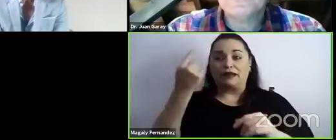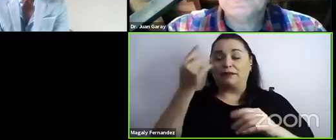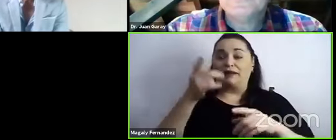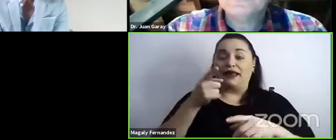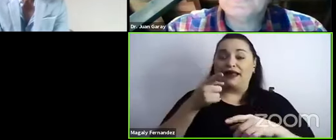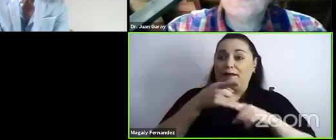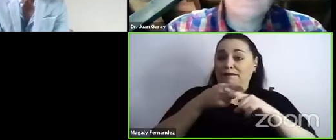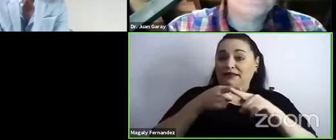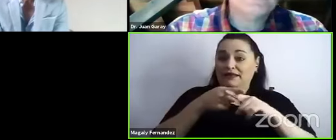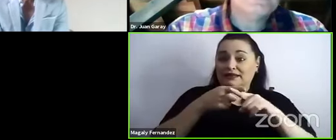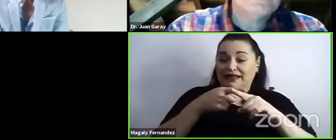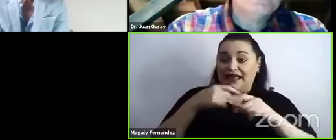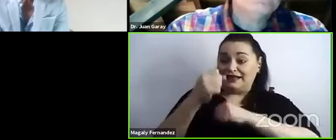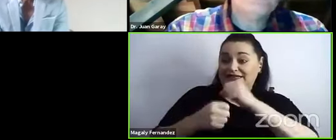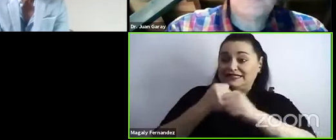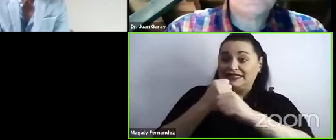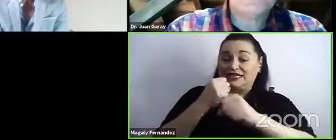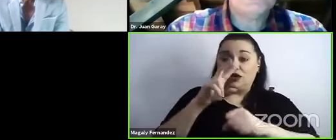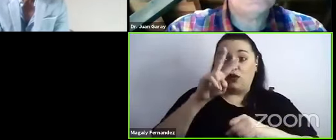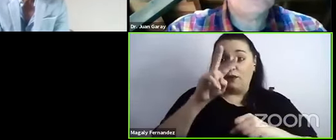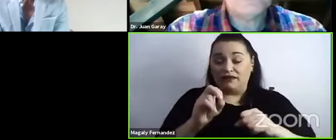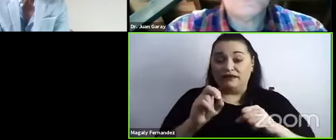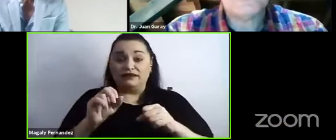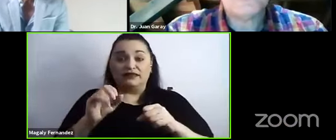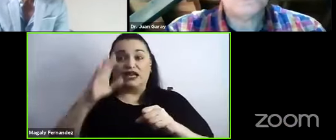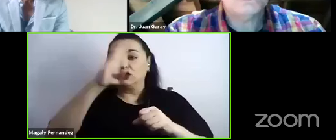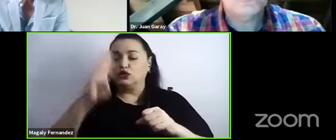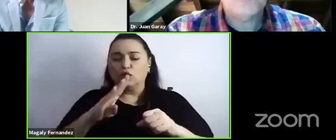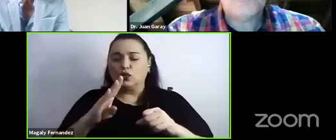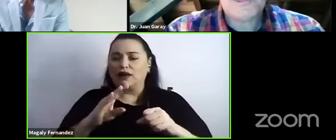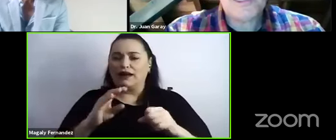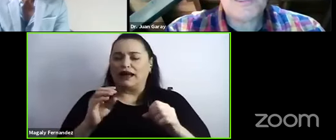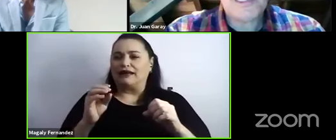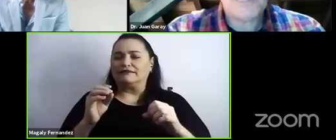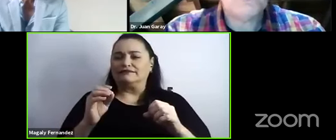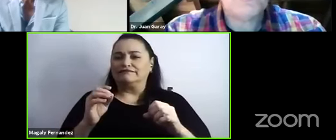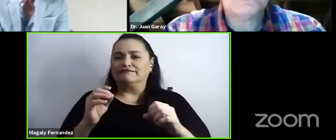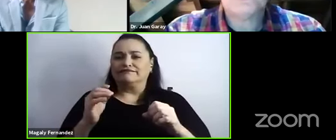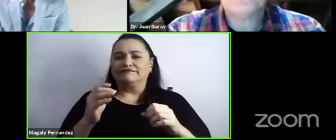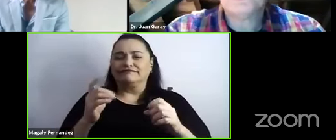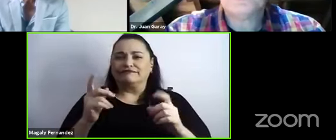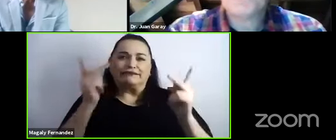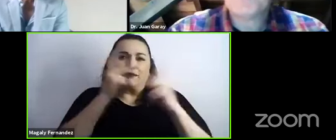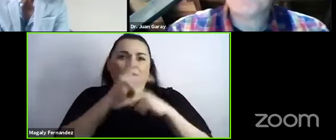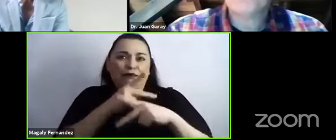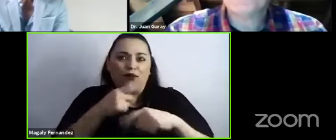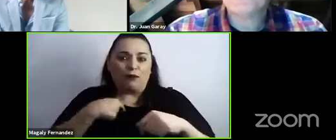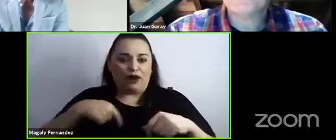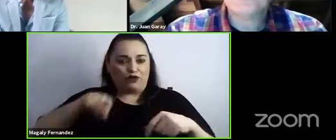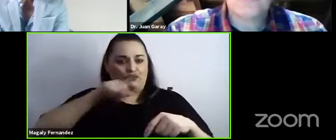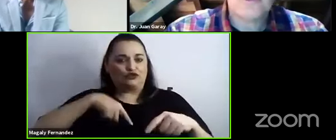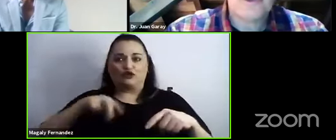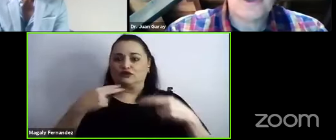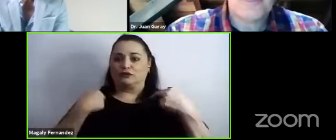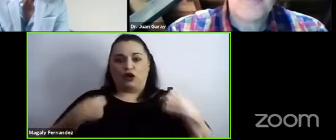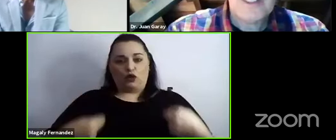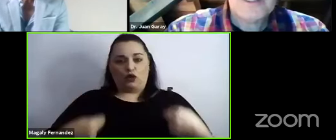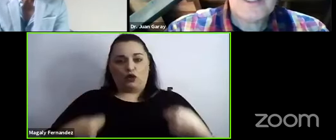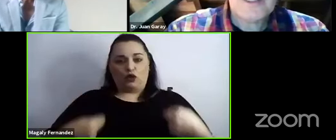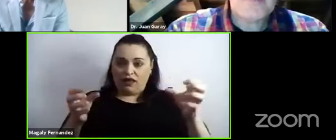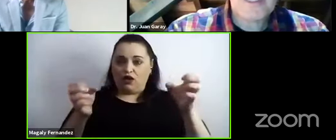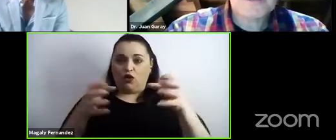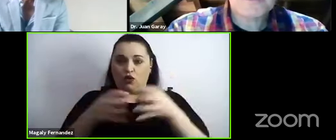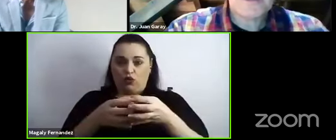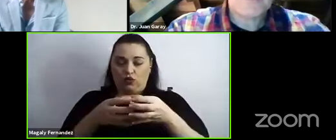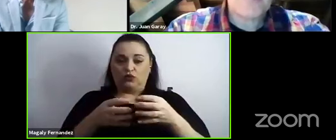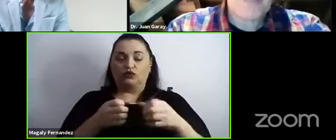del siglo XX, nunca ha sido tan incierto para cada uno de nosotros y para la humanidad en su conjunto.